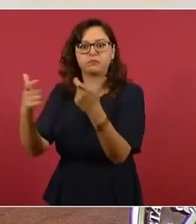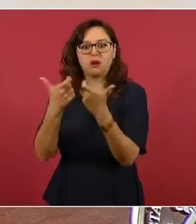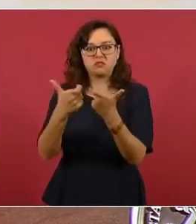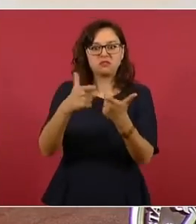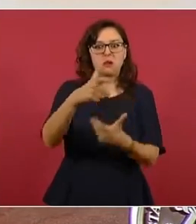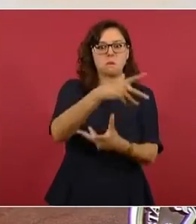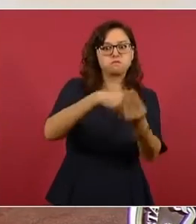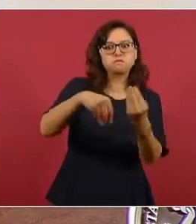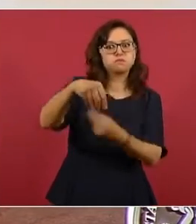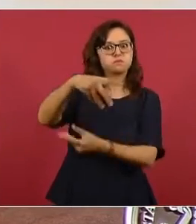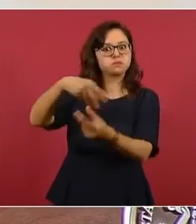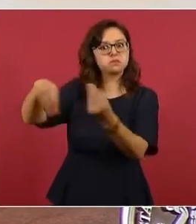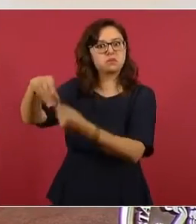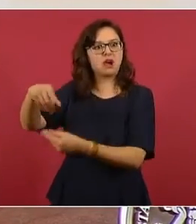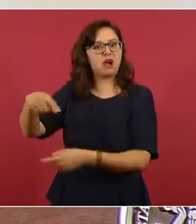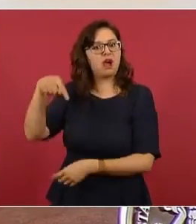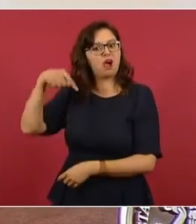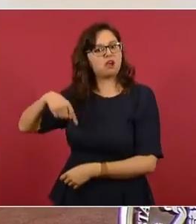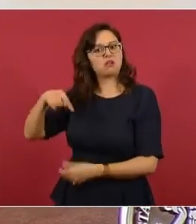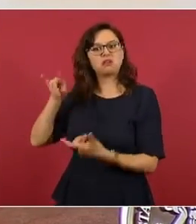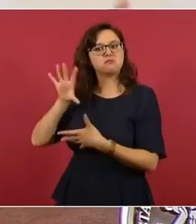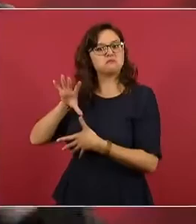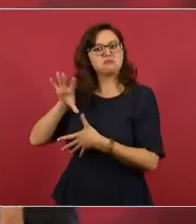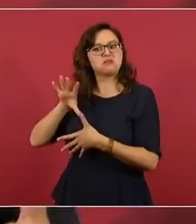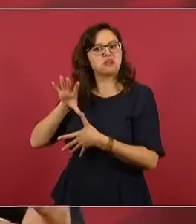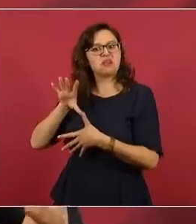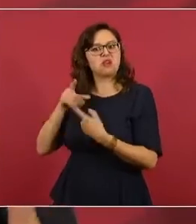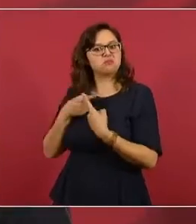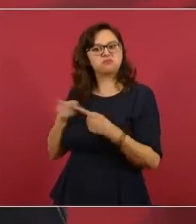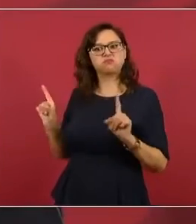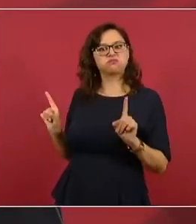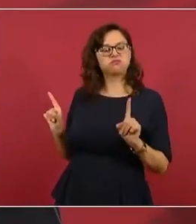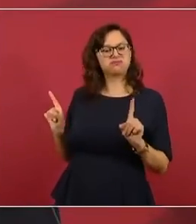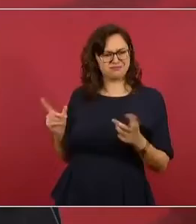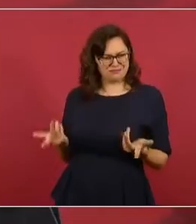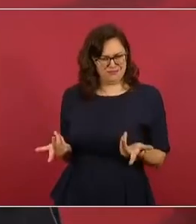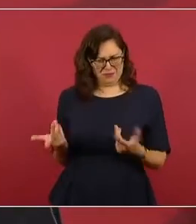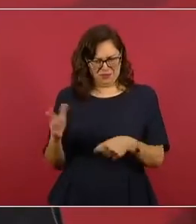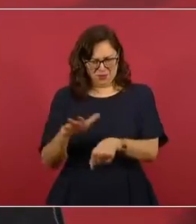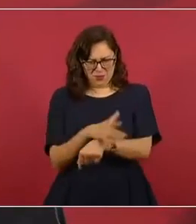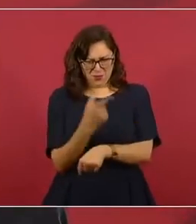no nos unimos en todo el continente americano?